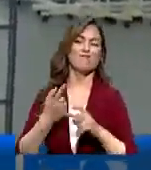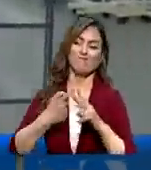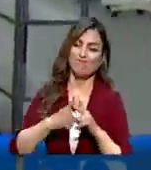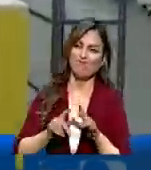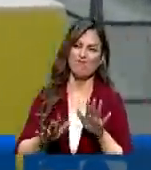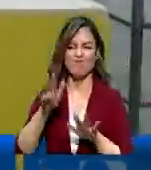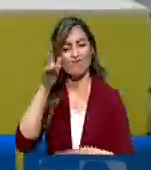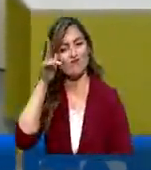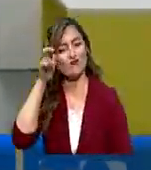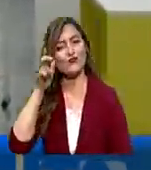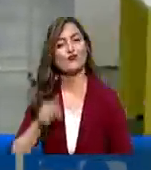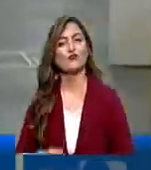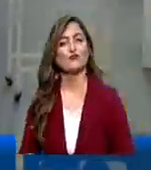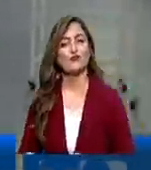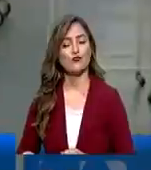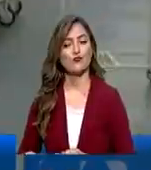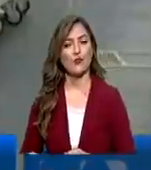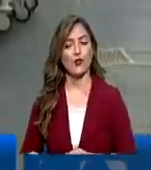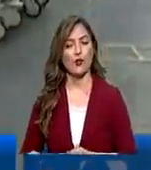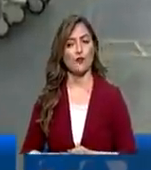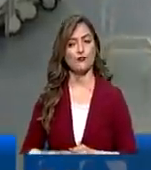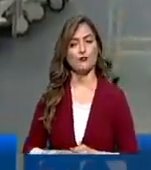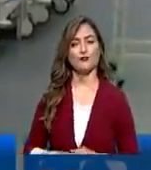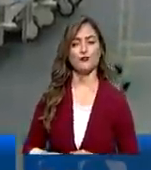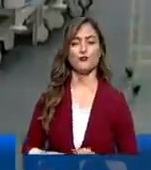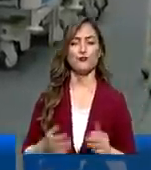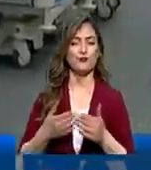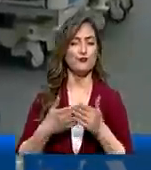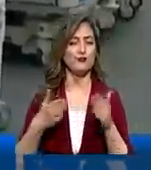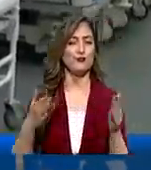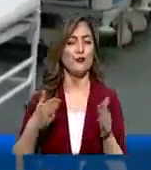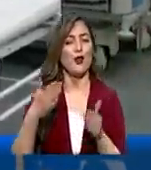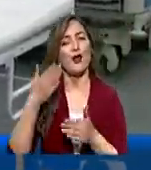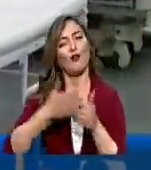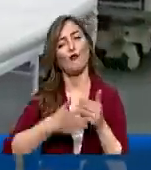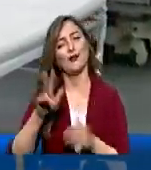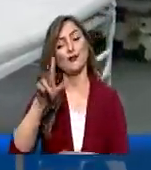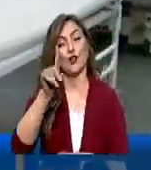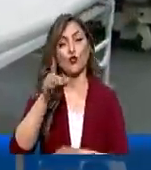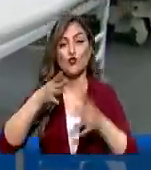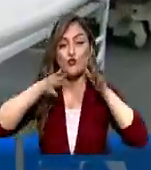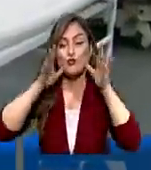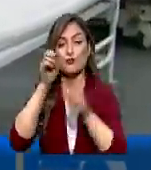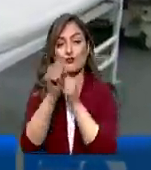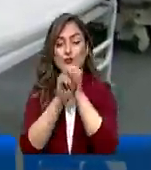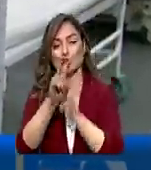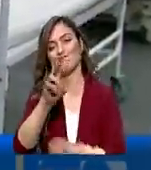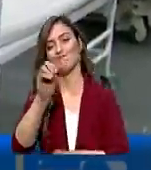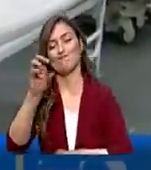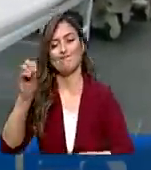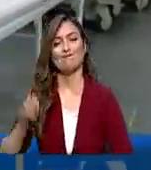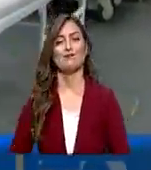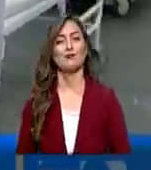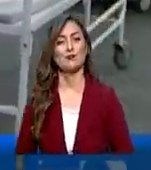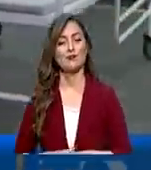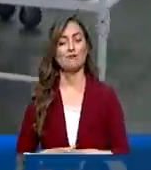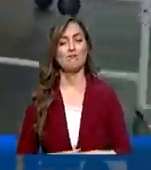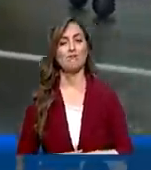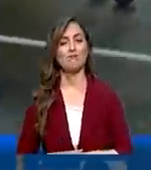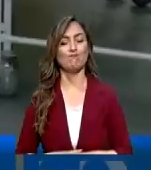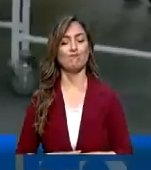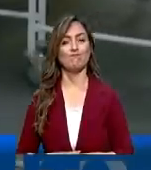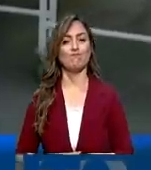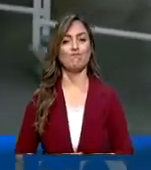que el CAT iba a estar habilitado hasta el 31 de diciembre del 2020.